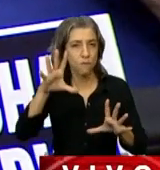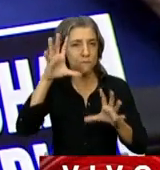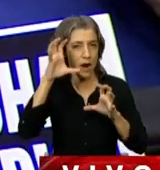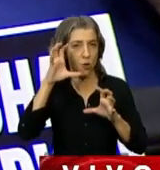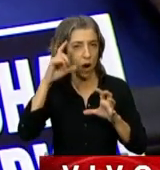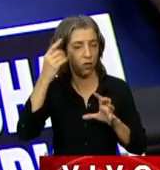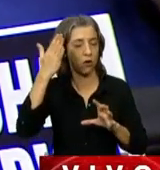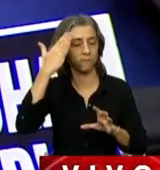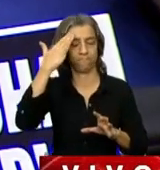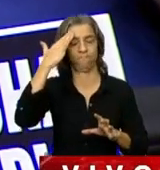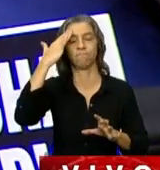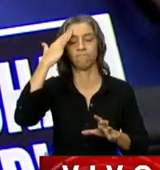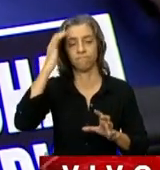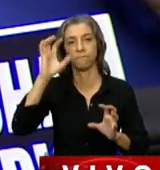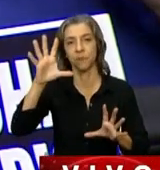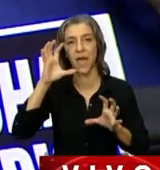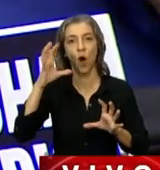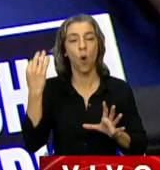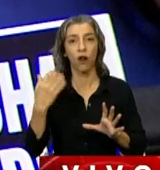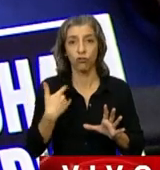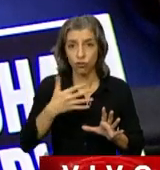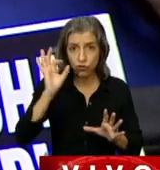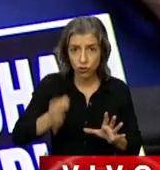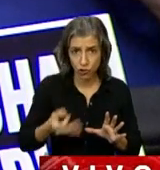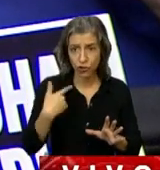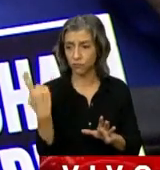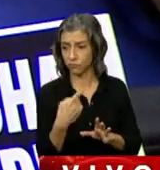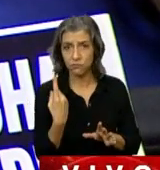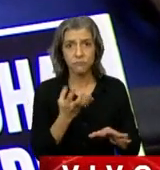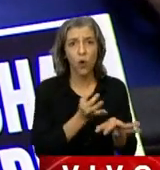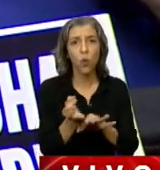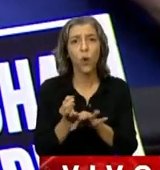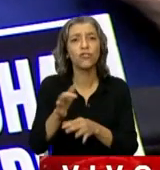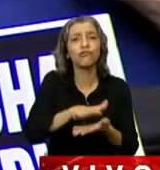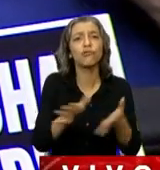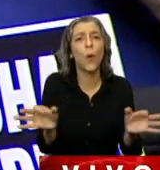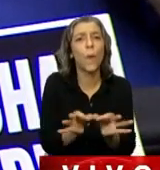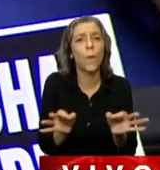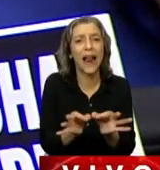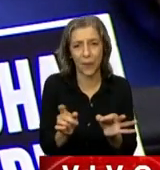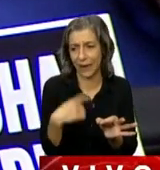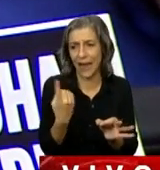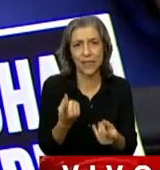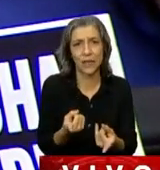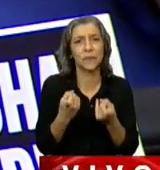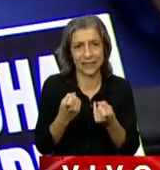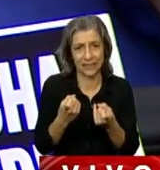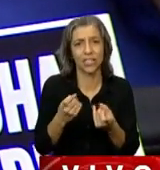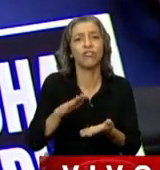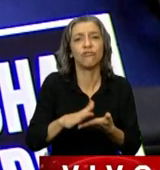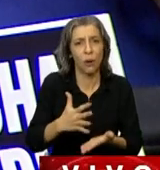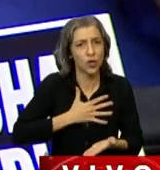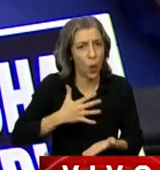Tengo claro que hay que educar en la memoria de Malvinas y la soberanía. Pero